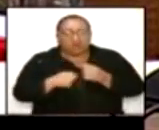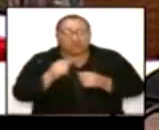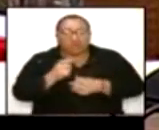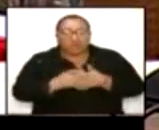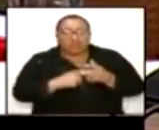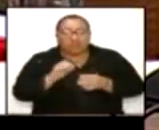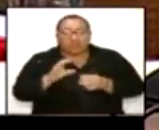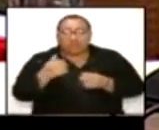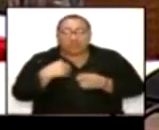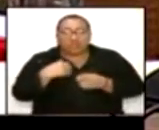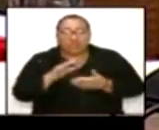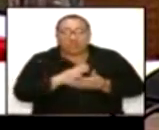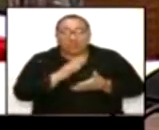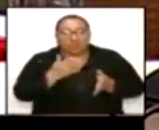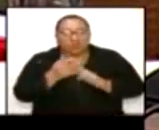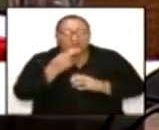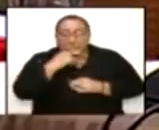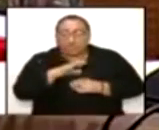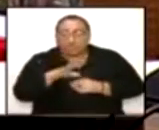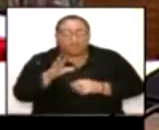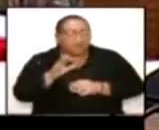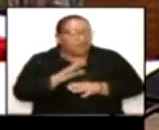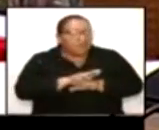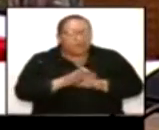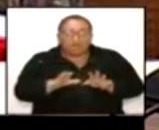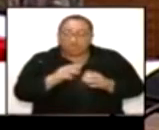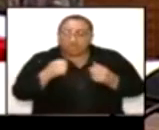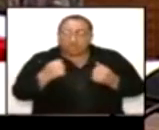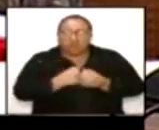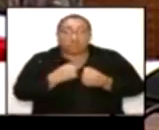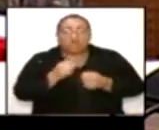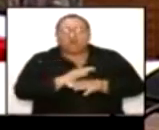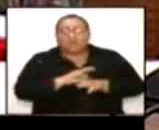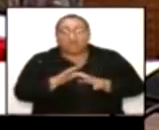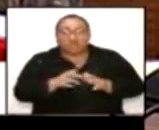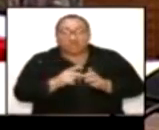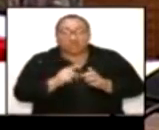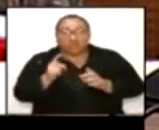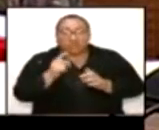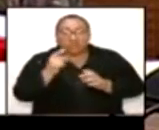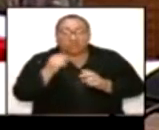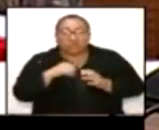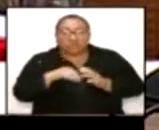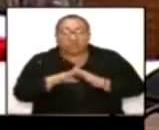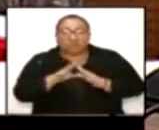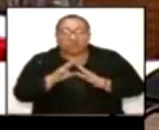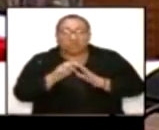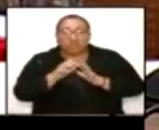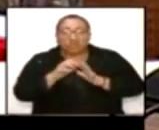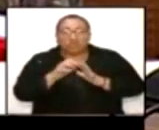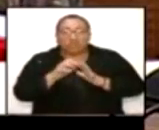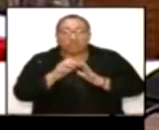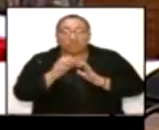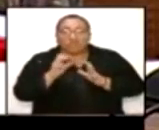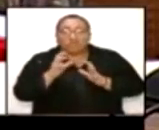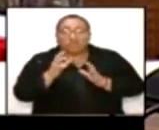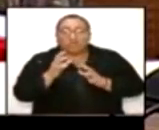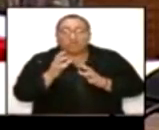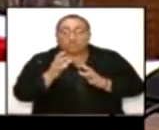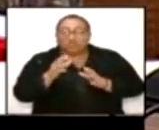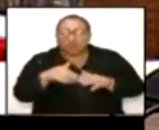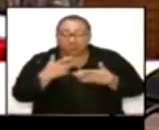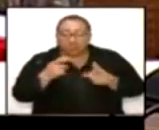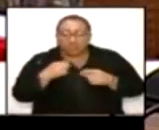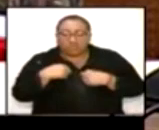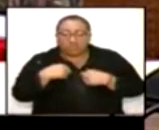de que no tengan que morir niñas, que no tengan que verse afectadas, no solo en su salud física, sino también en su salud emocional, cuando tienen